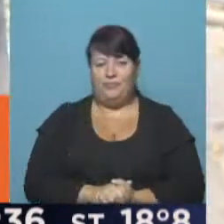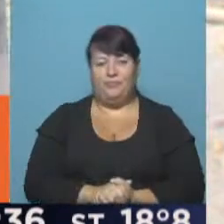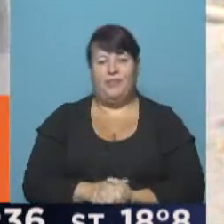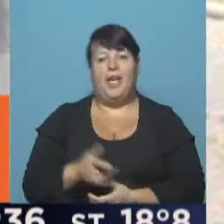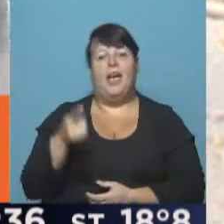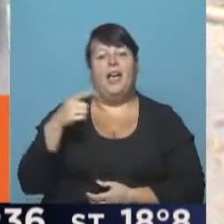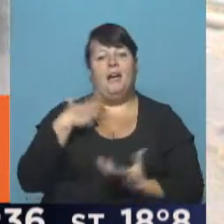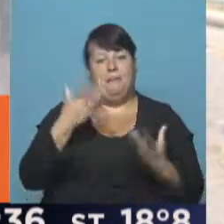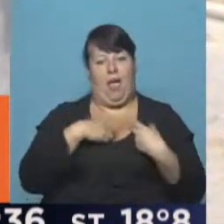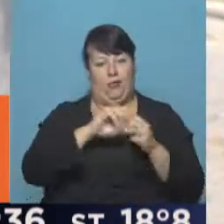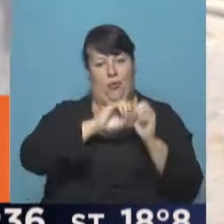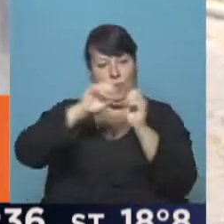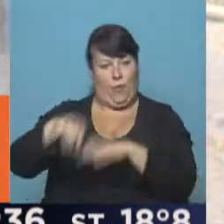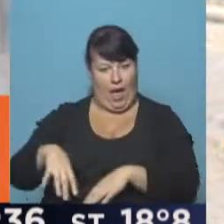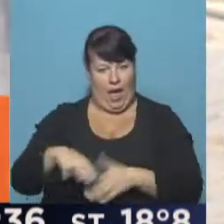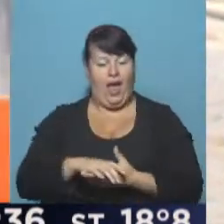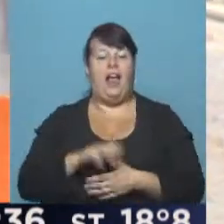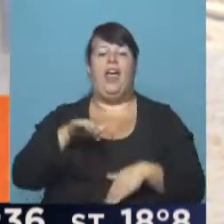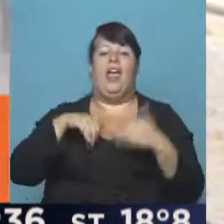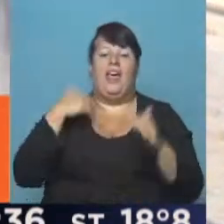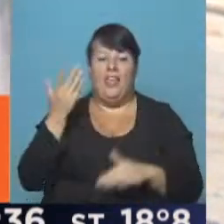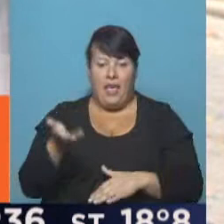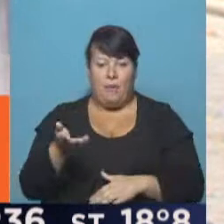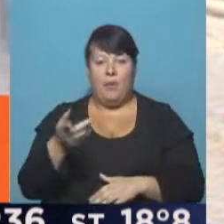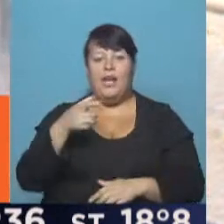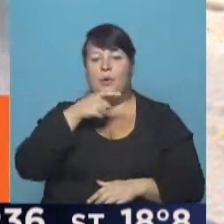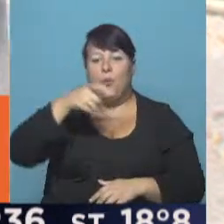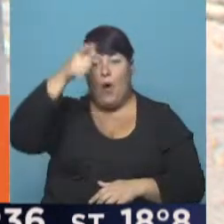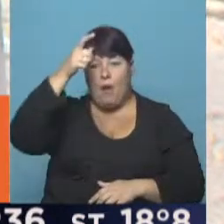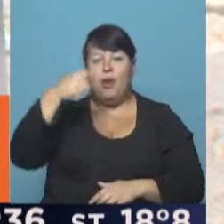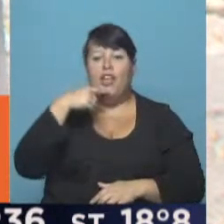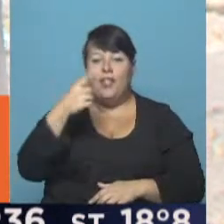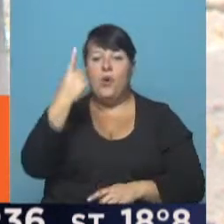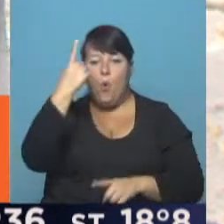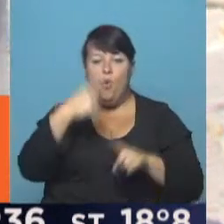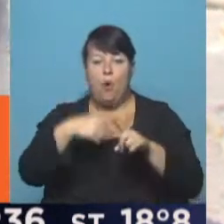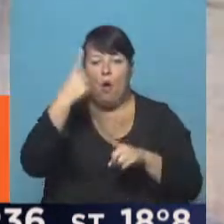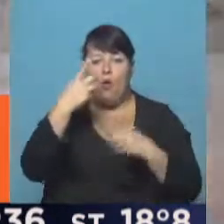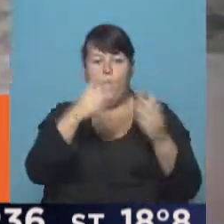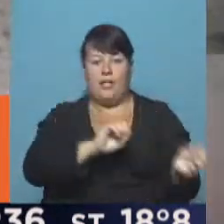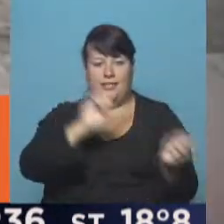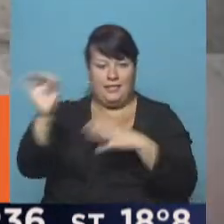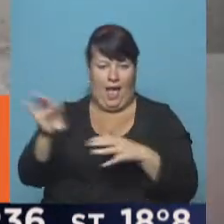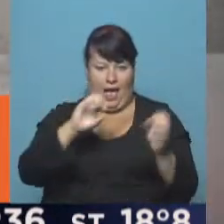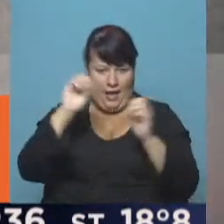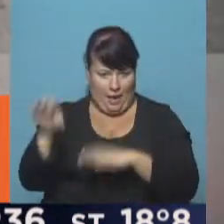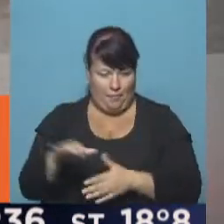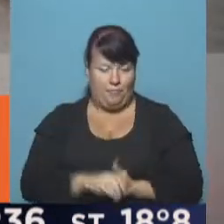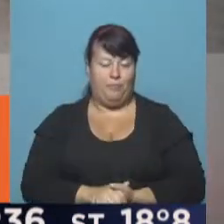Y me han bajado y después dijo el bombero que uno por uno que lo saquen.